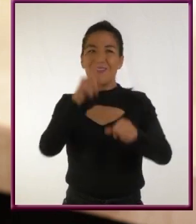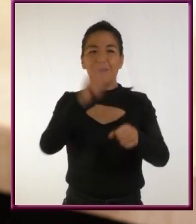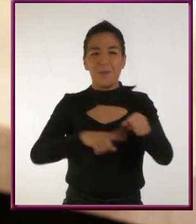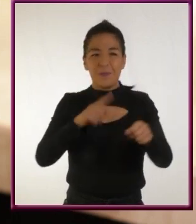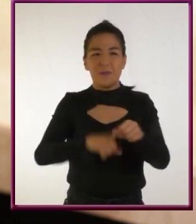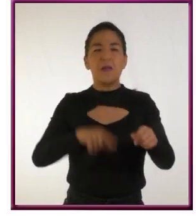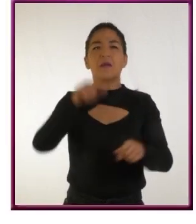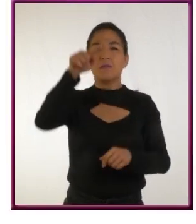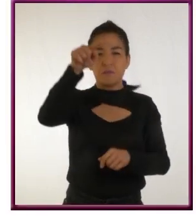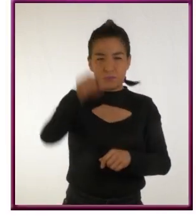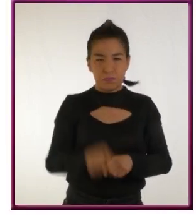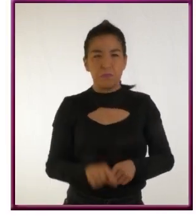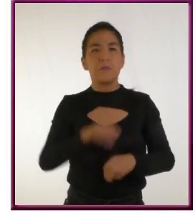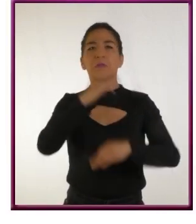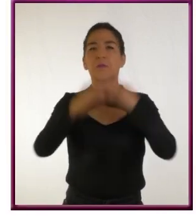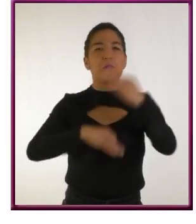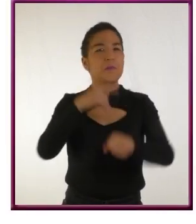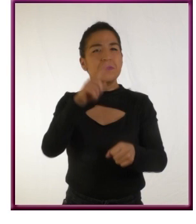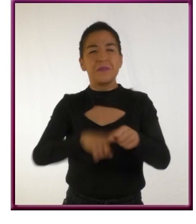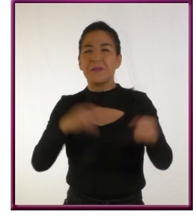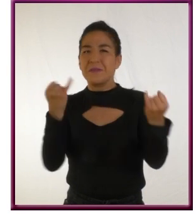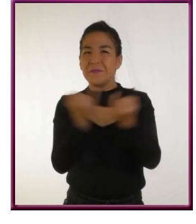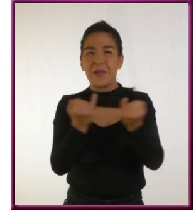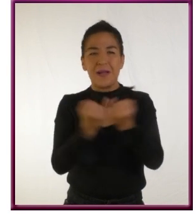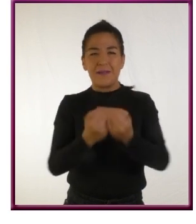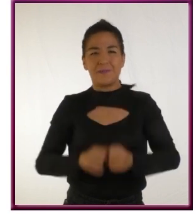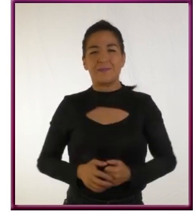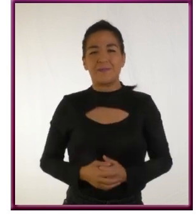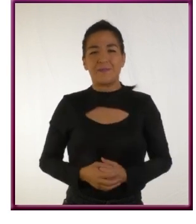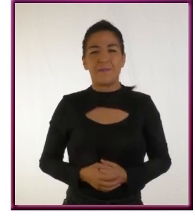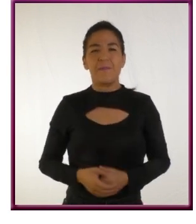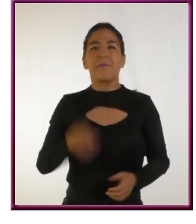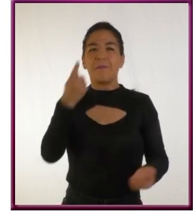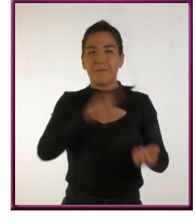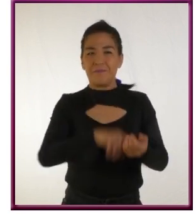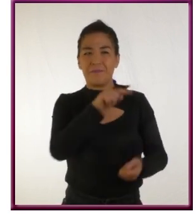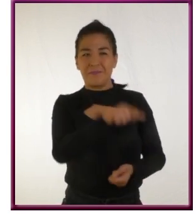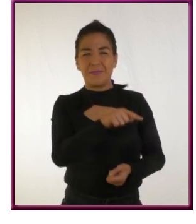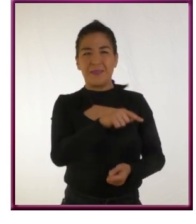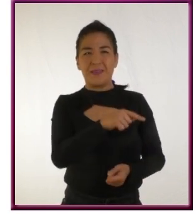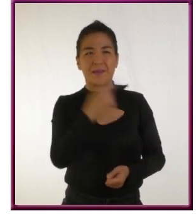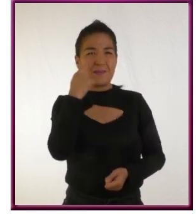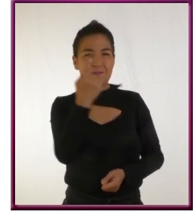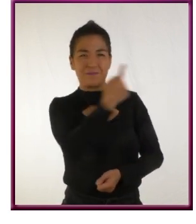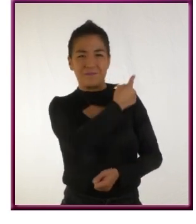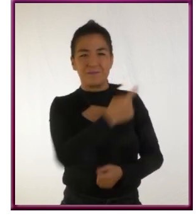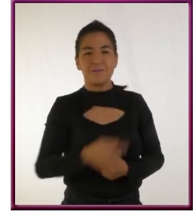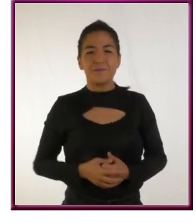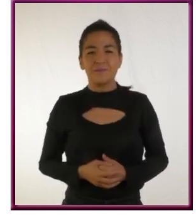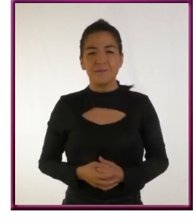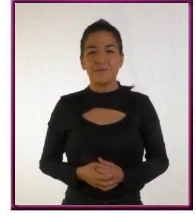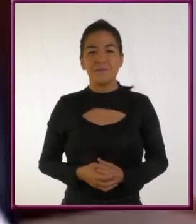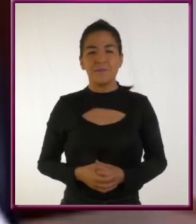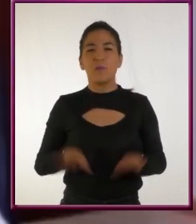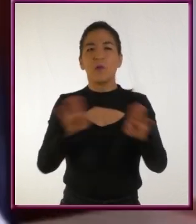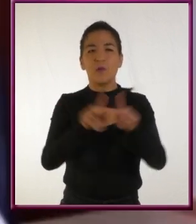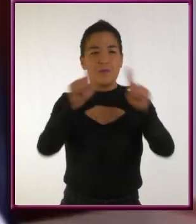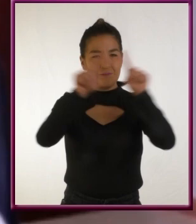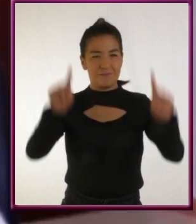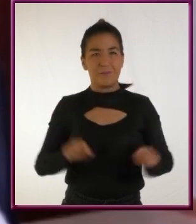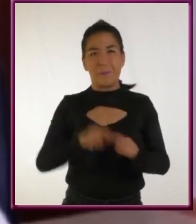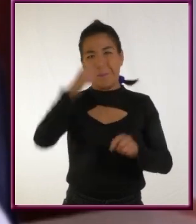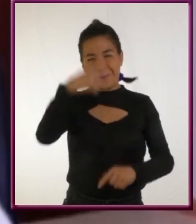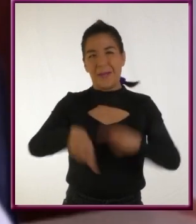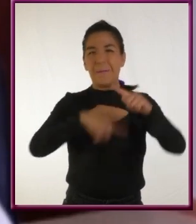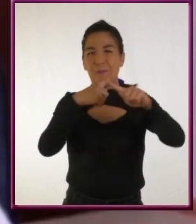en cada columna y aparecen todos los colores, todos los posibles elementos aparecen en la